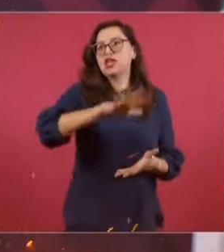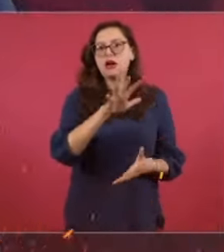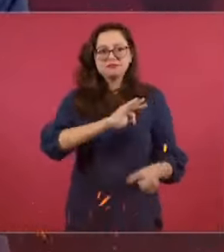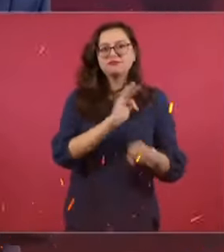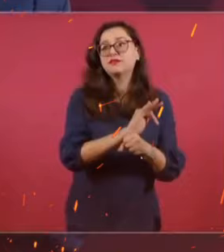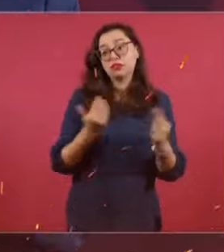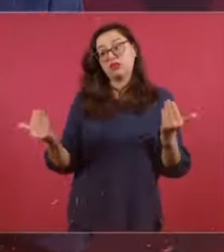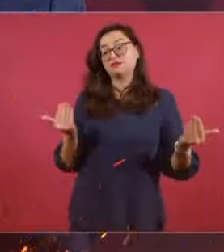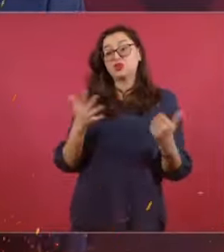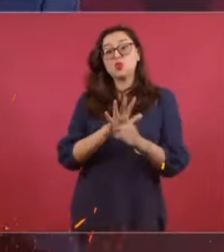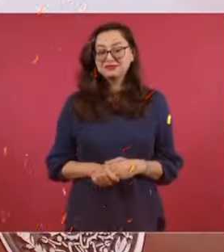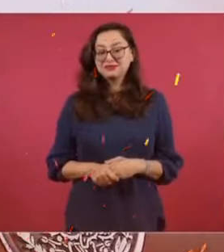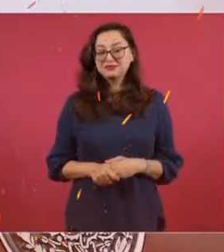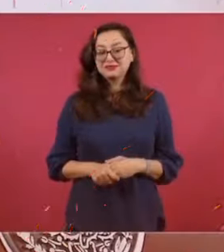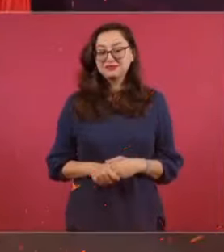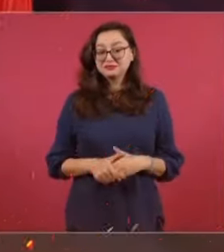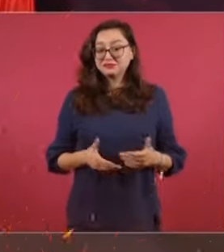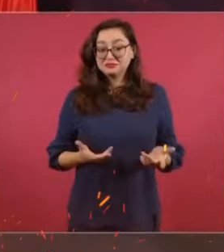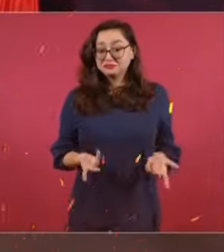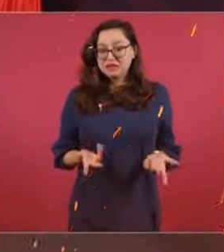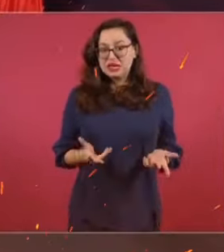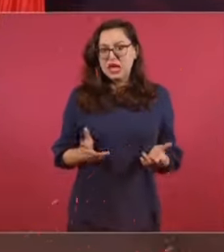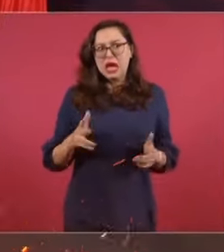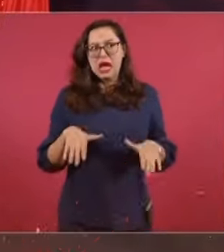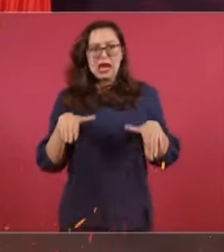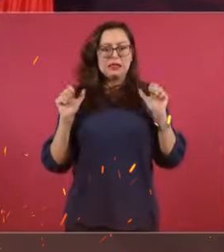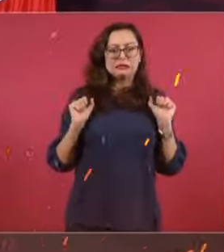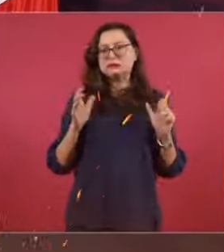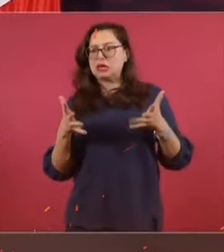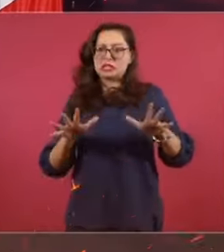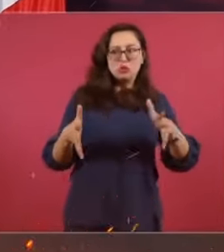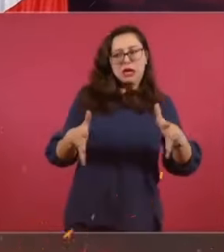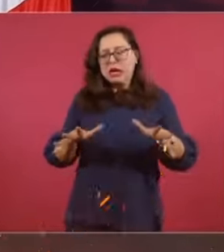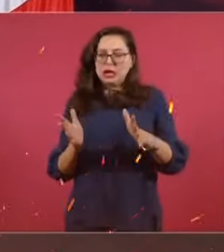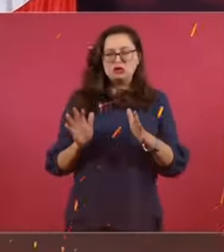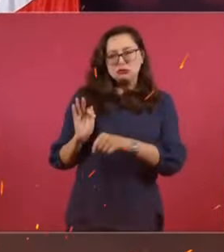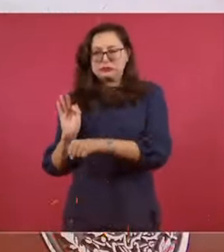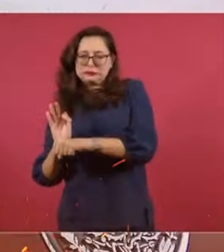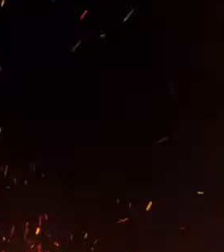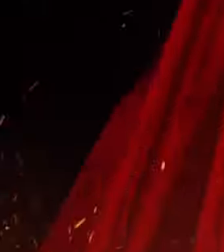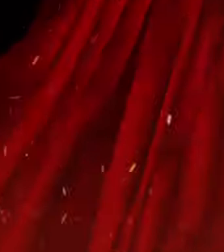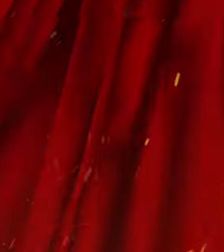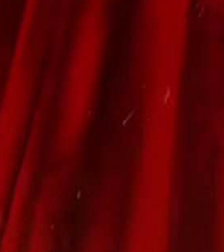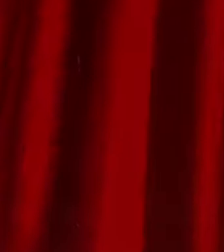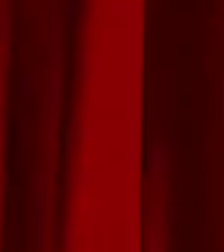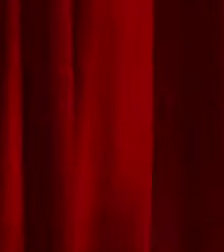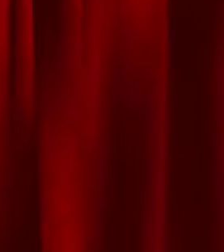México. A ver, ¿dónde está la medianía ahí? No son tiempos de moderación, son tiempos para la definición.